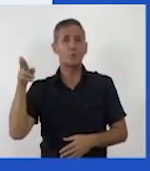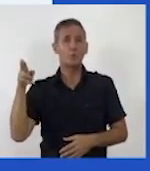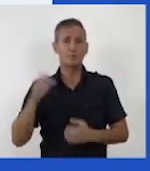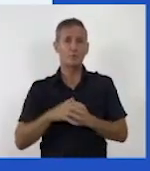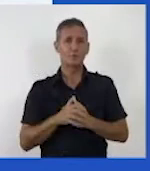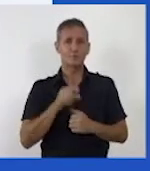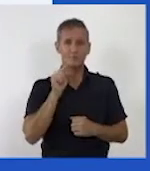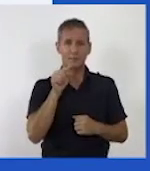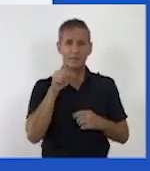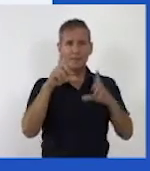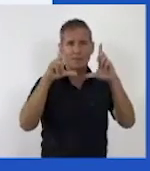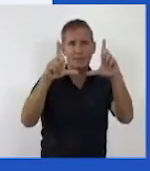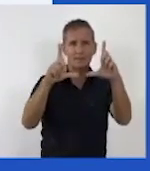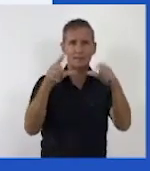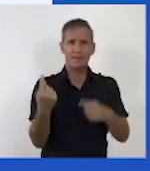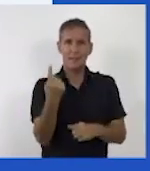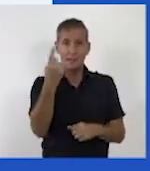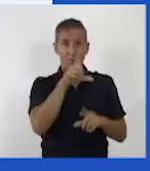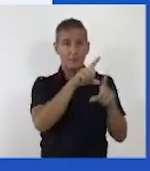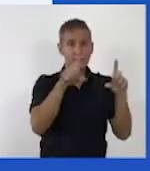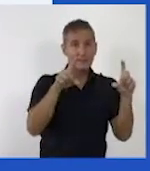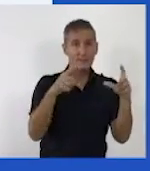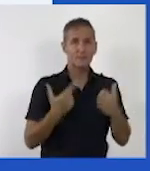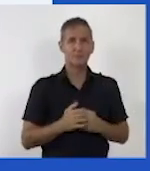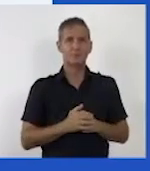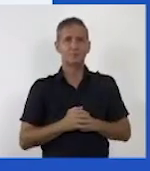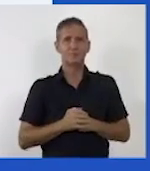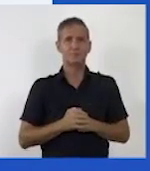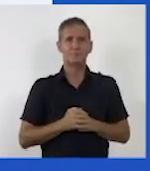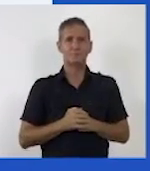lo tienen ahí en pantalla el primer texto